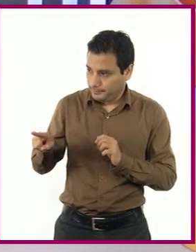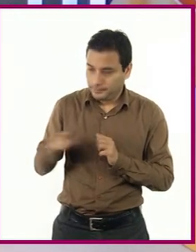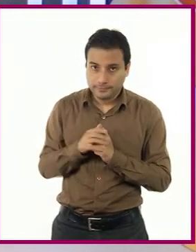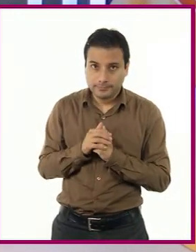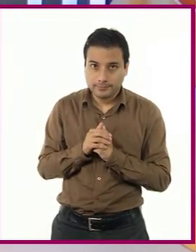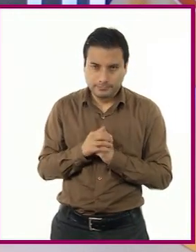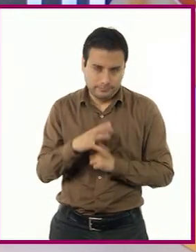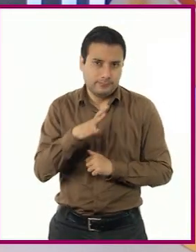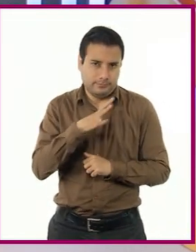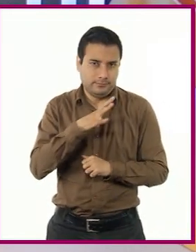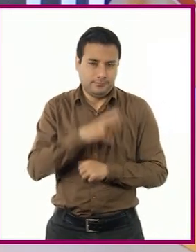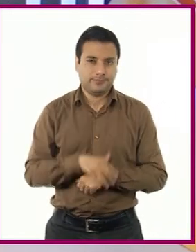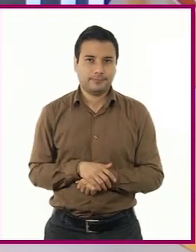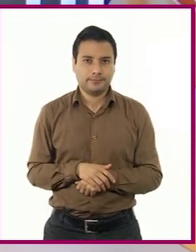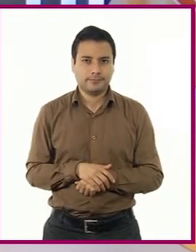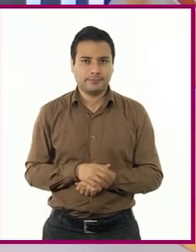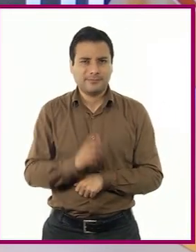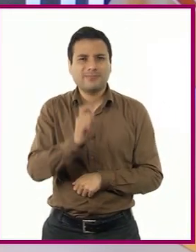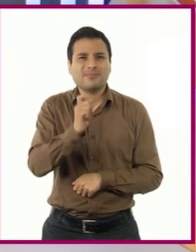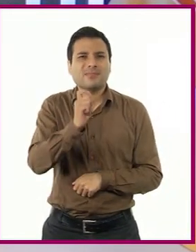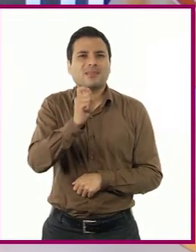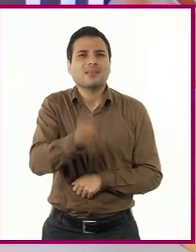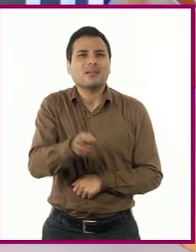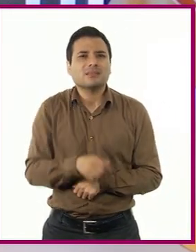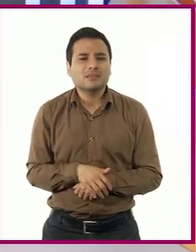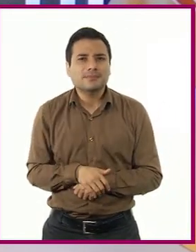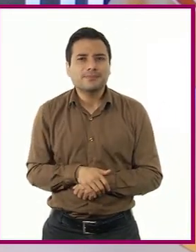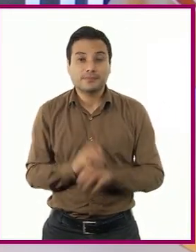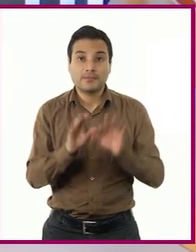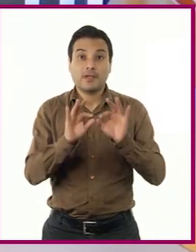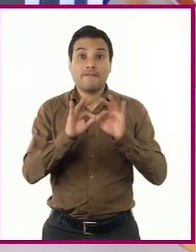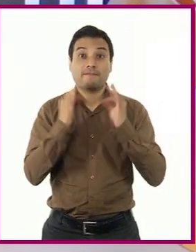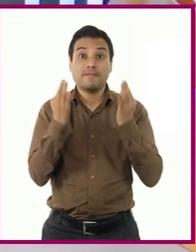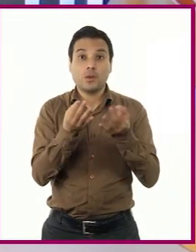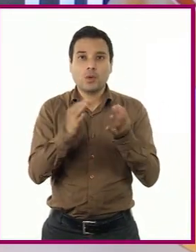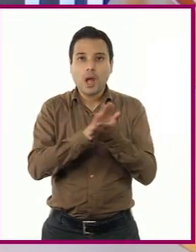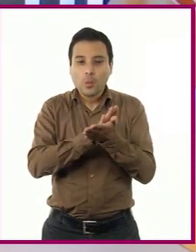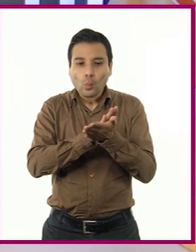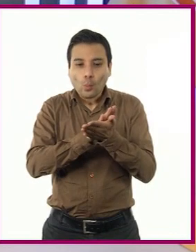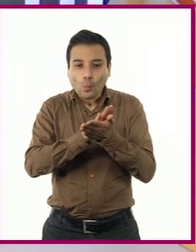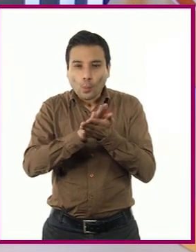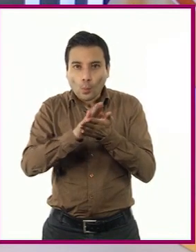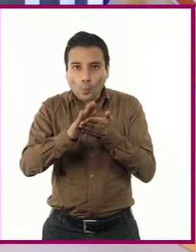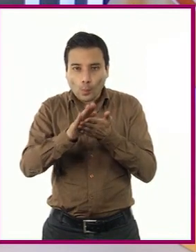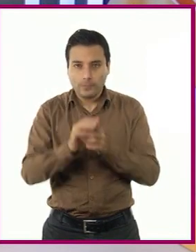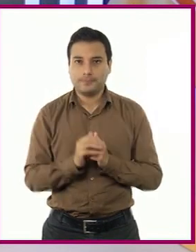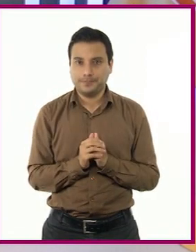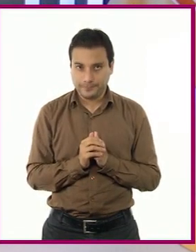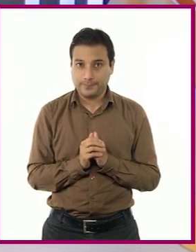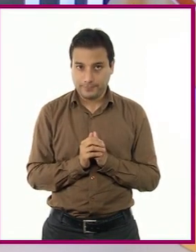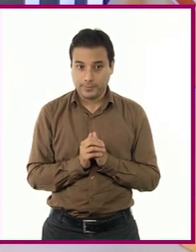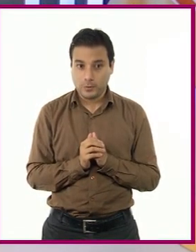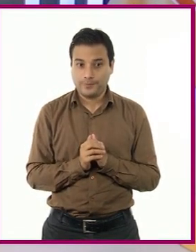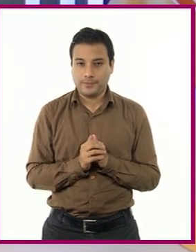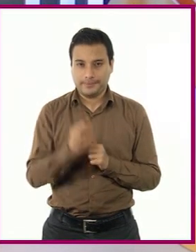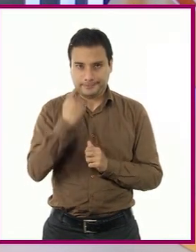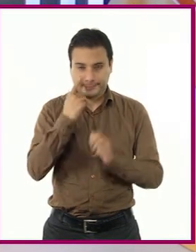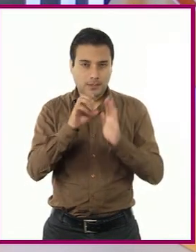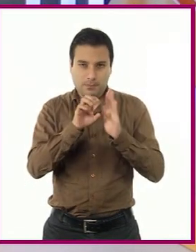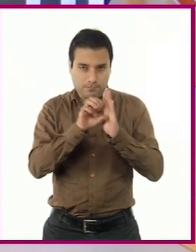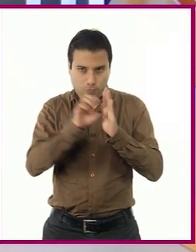paralelogramos. Un paralelogramo es una figura plana cuyos lados opuestos son paralelos. Por